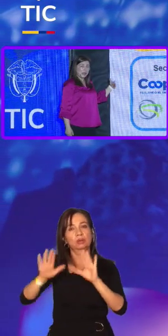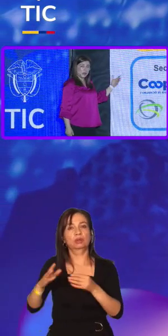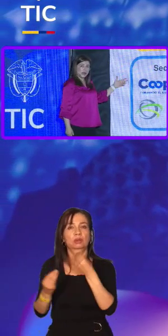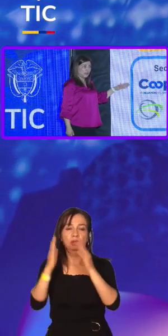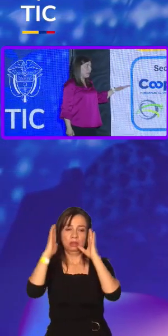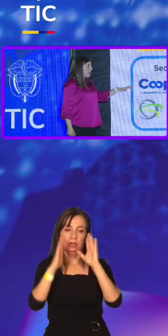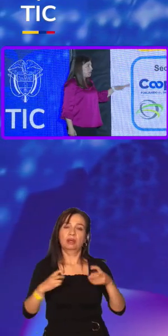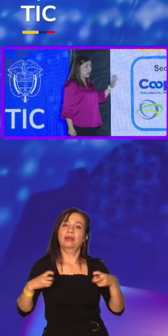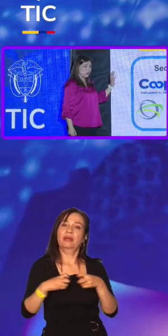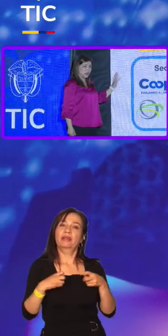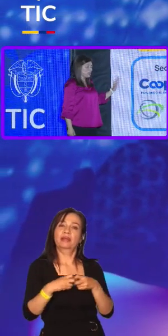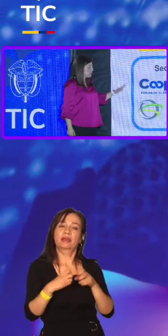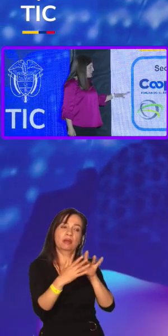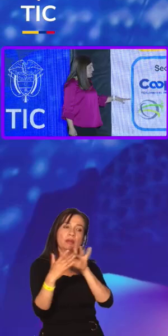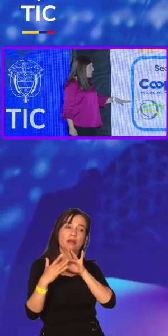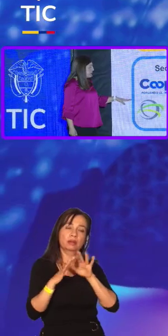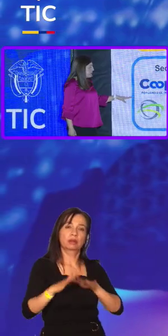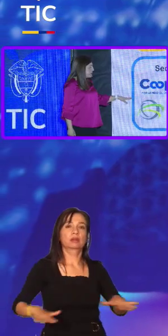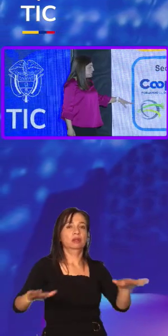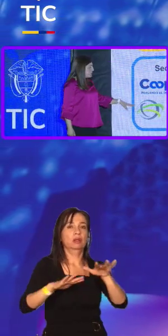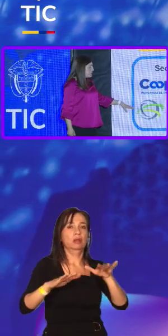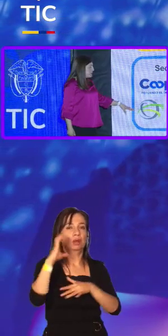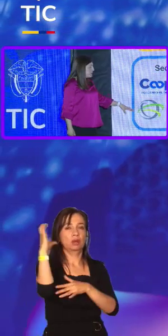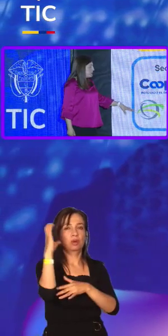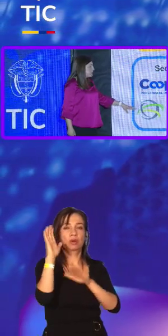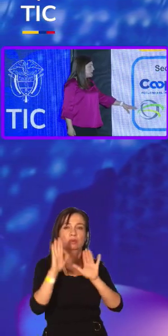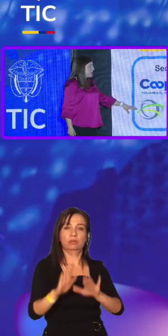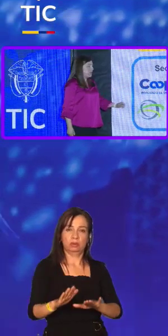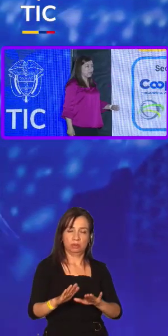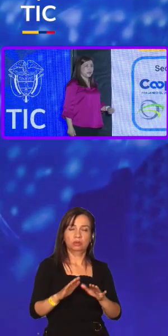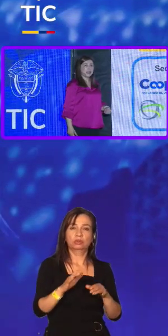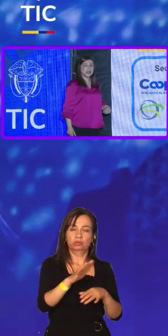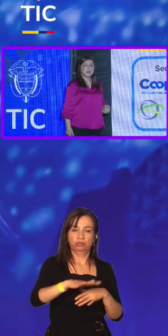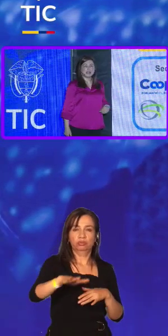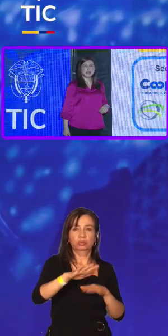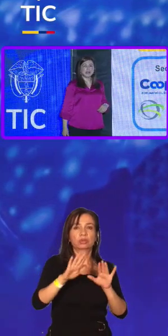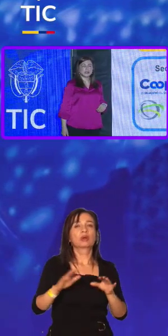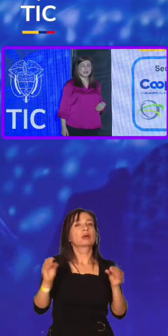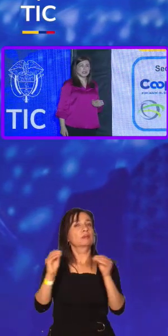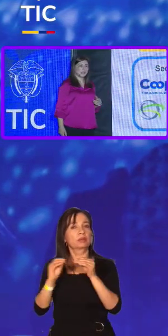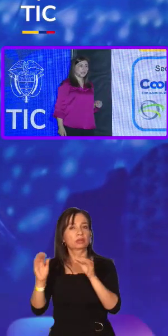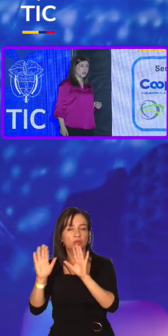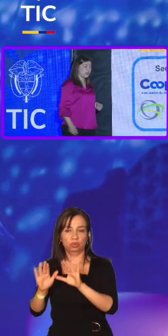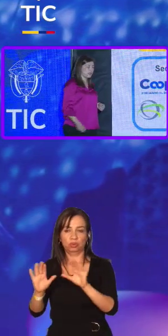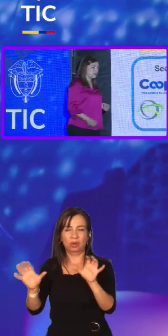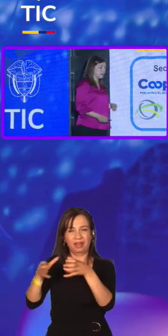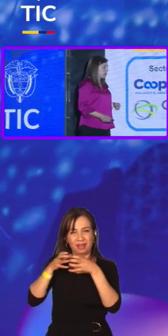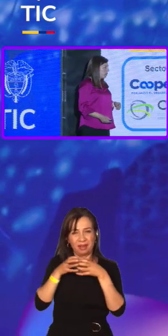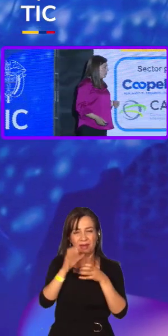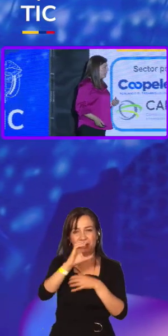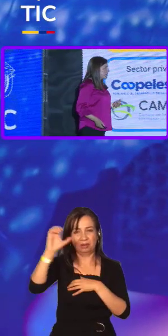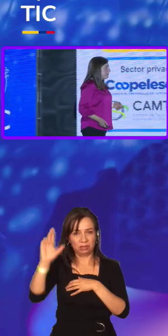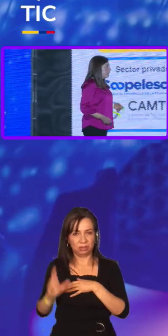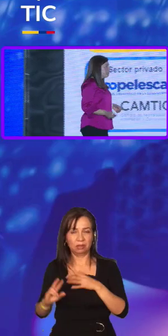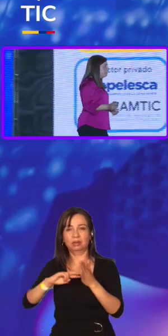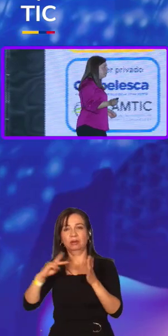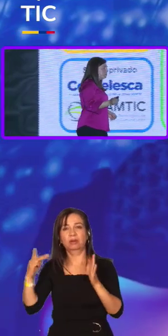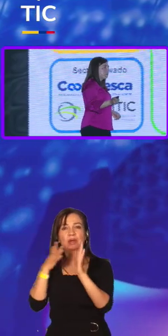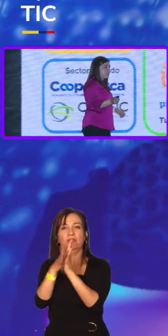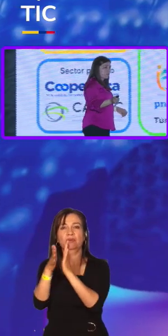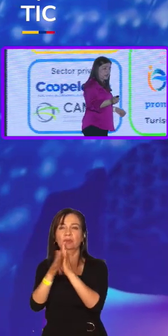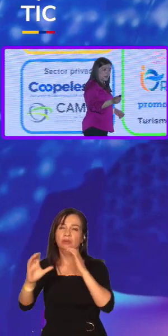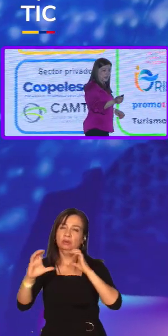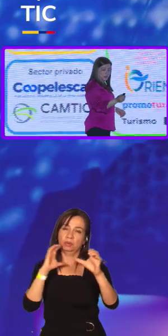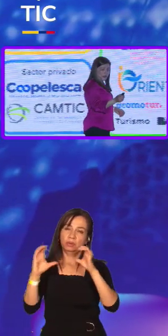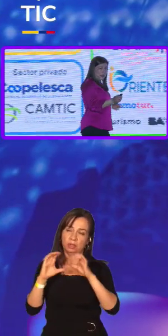que atiende la energía y la conectividad en una de las zonas del país, uno de los cantones, y también en la Cámara Costarricense de Tecnologías de Información y